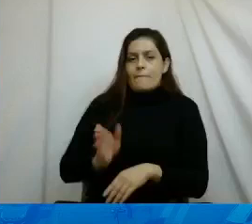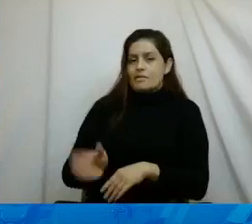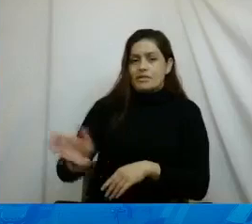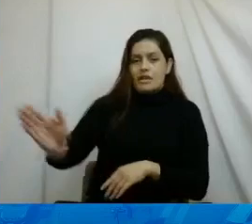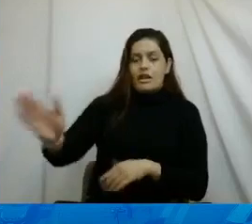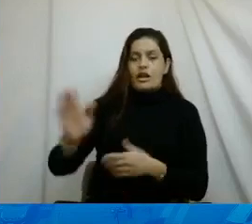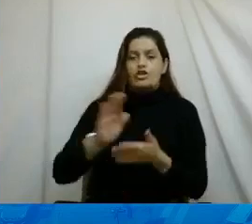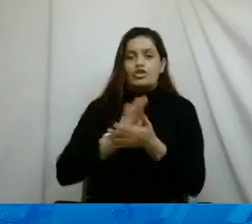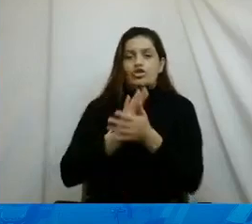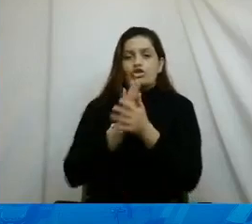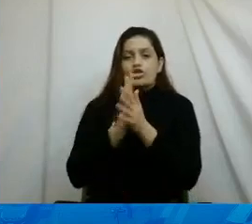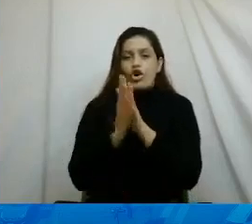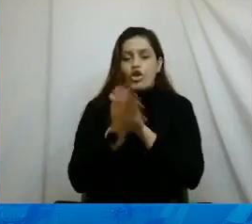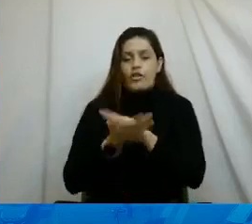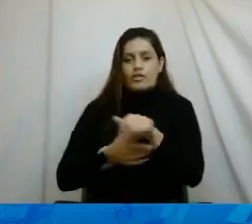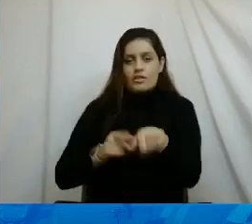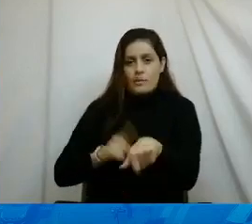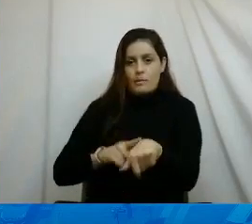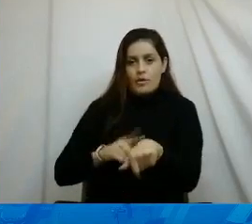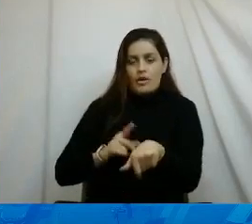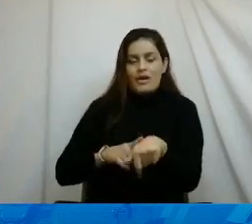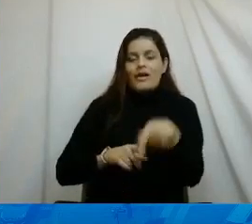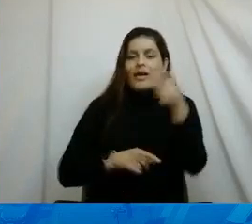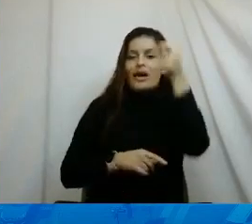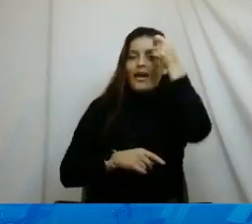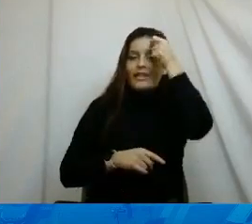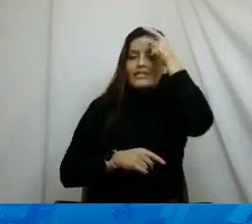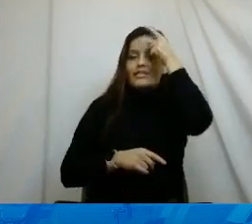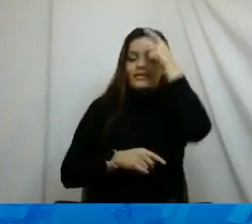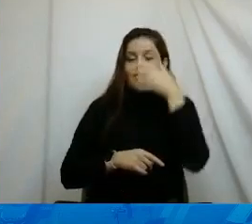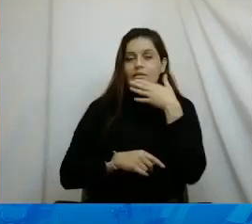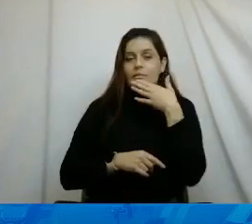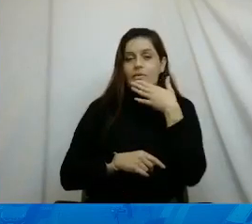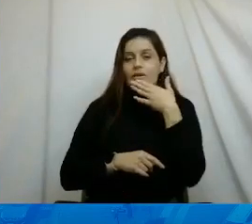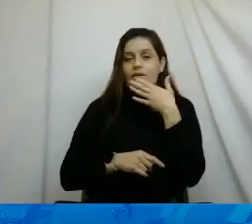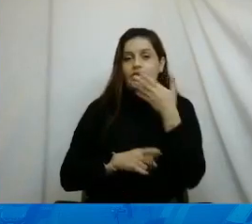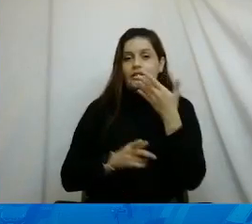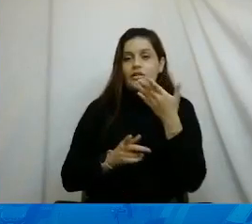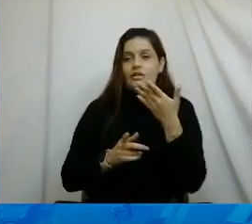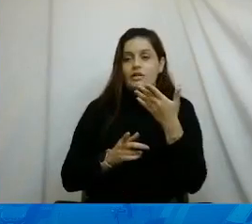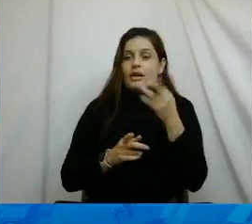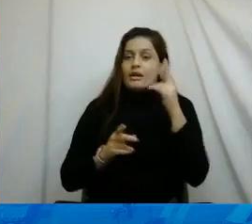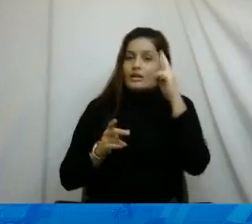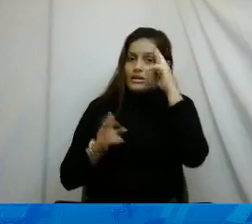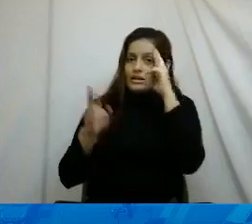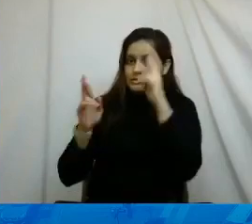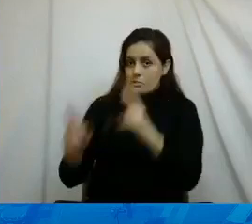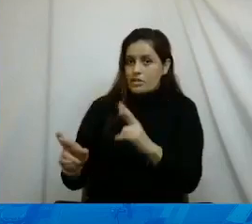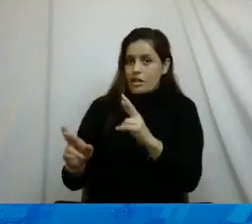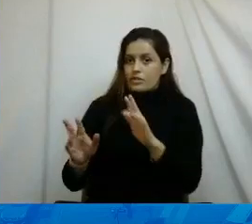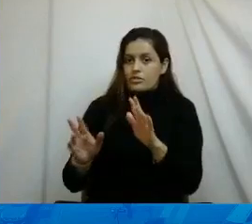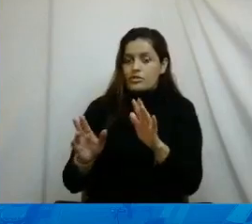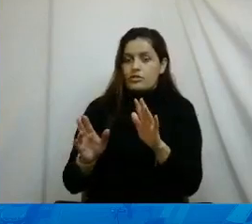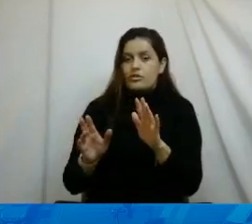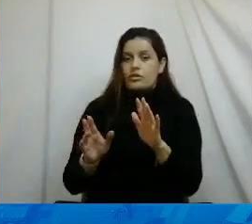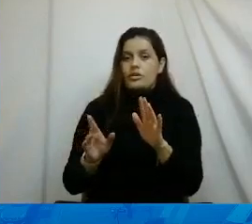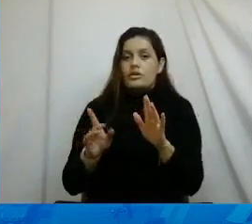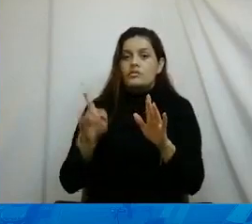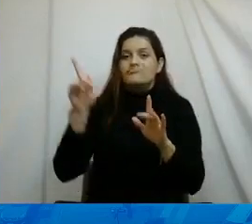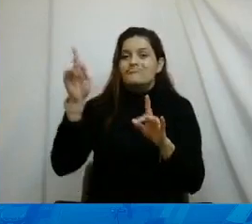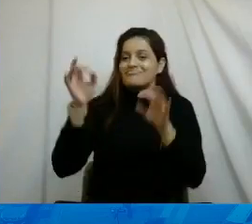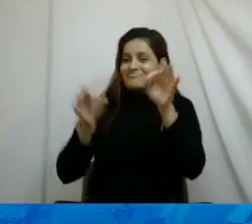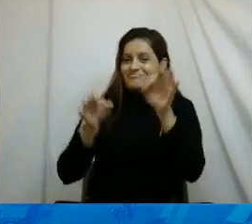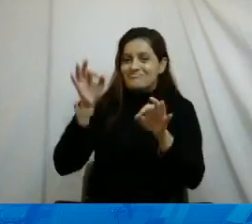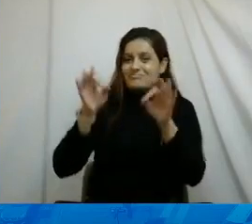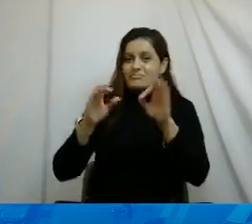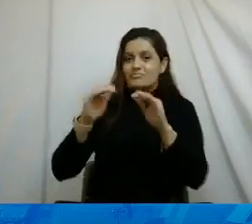todo este tiempo, entendiendo también y respetando los dictámenes que entregó Contraloría a propósito